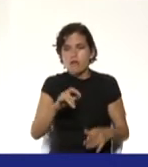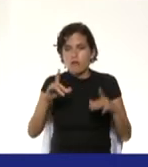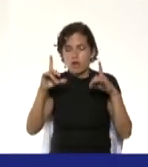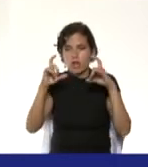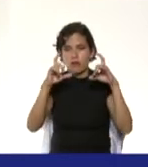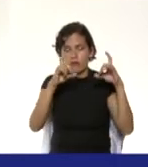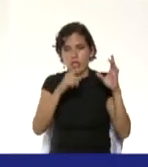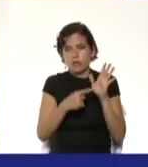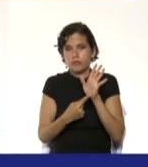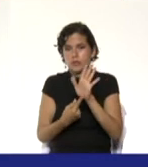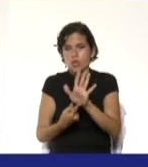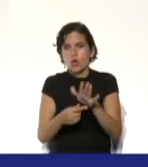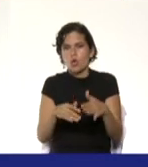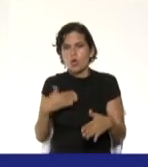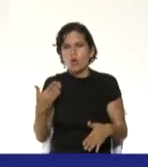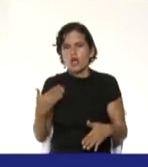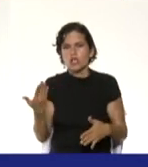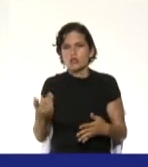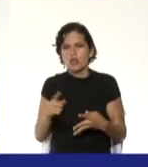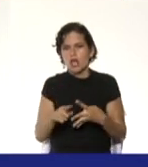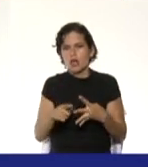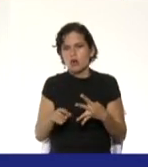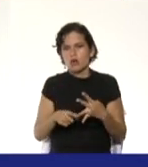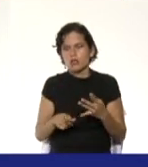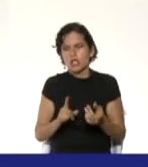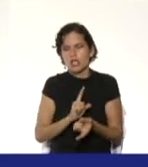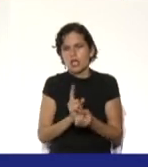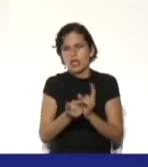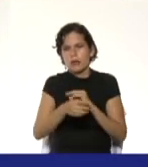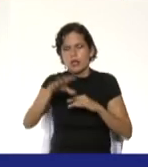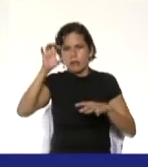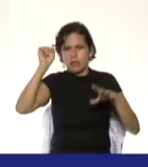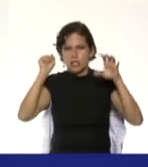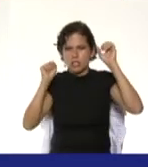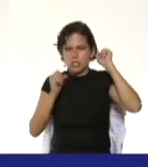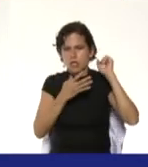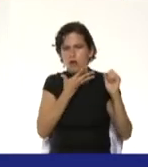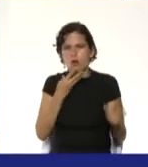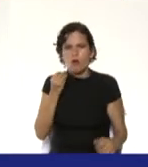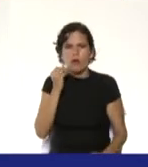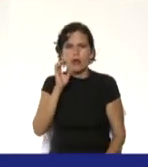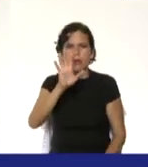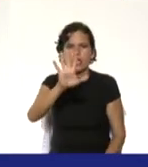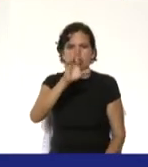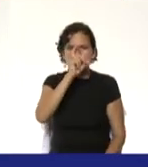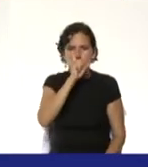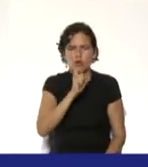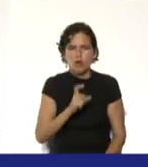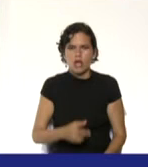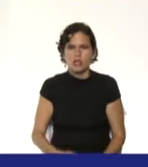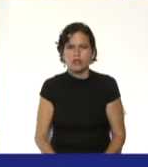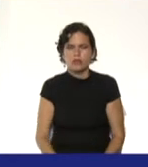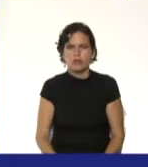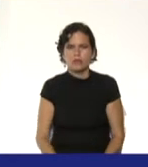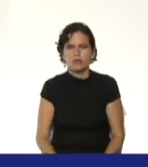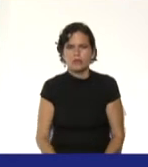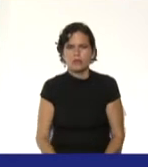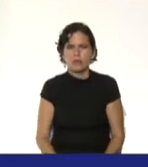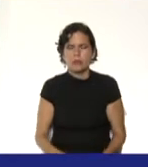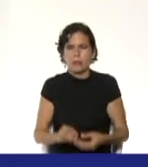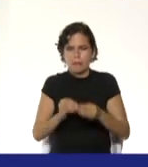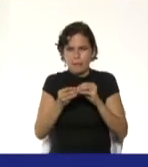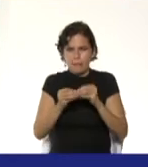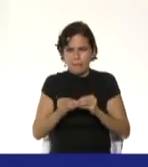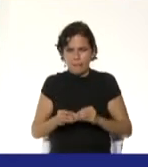señalando cuáles son los factores que modifican el aprendizaje en los adolescentes. Para quinto año van